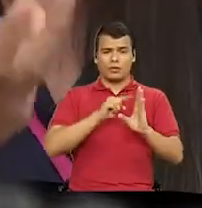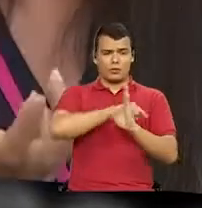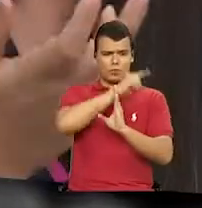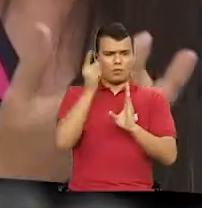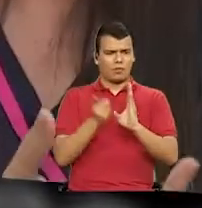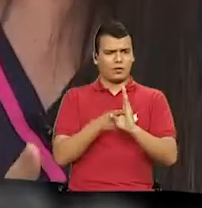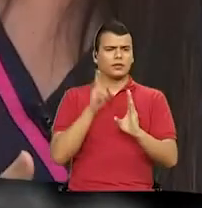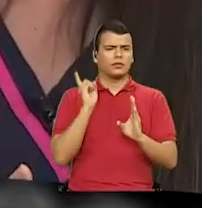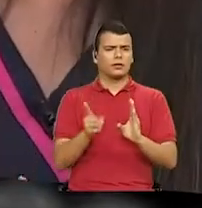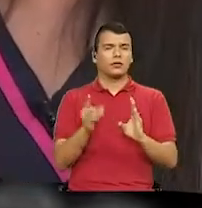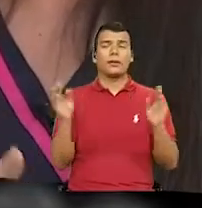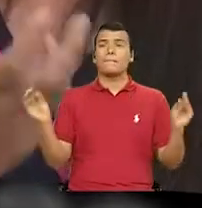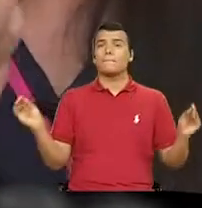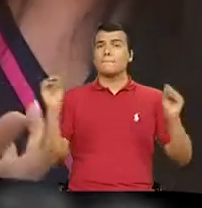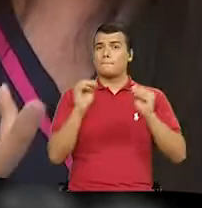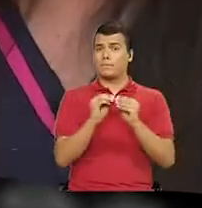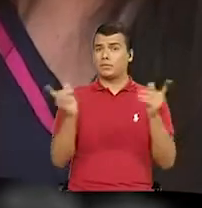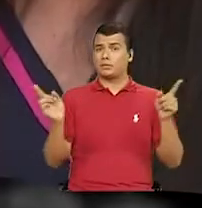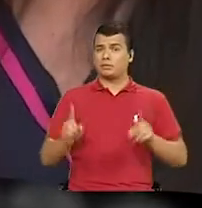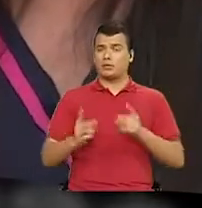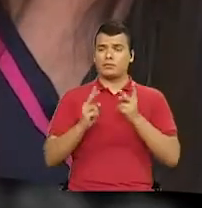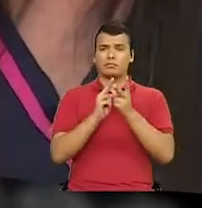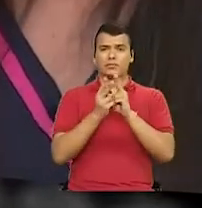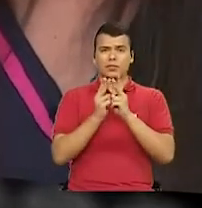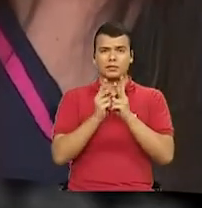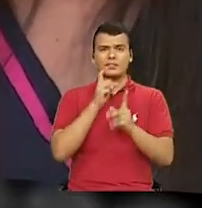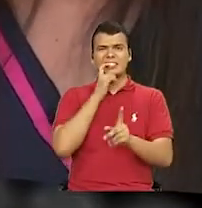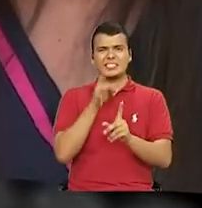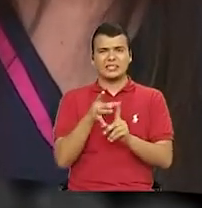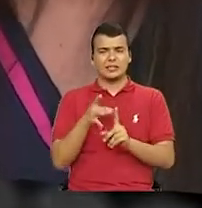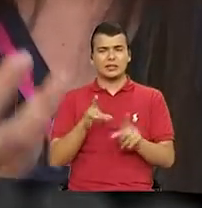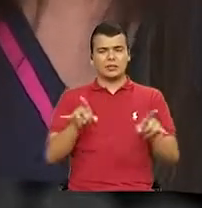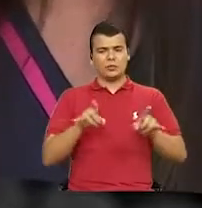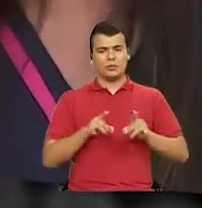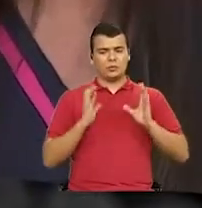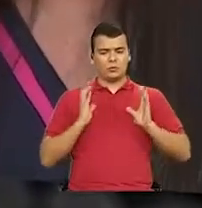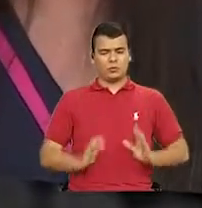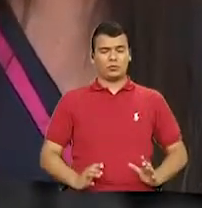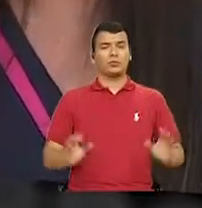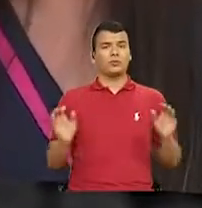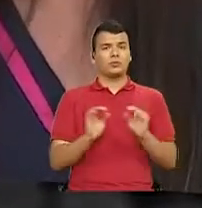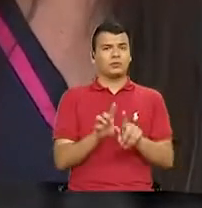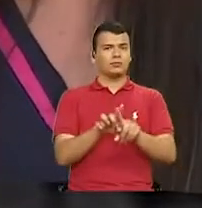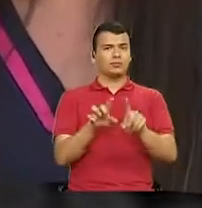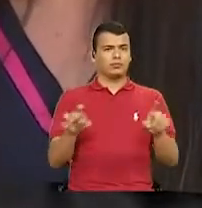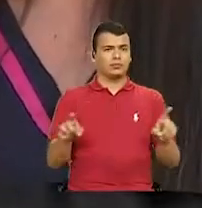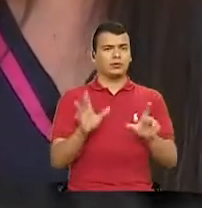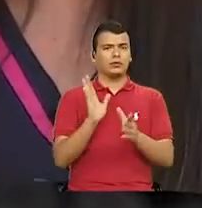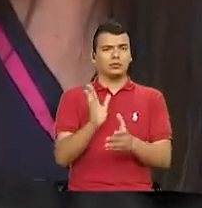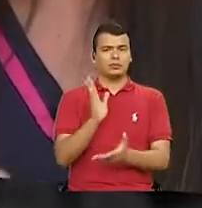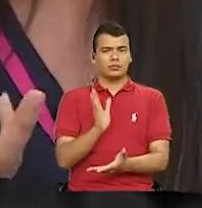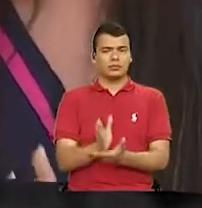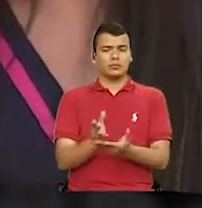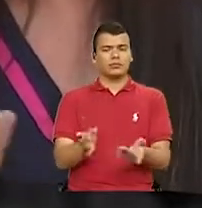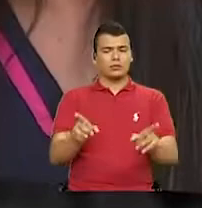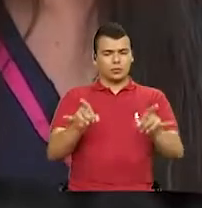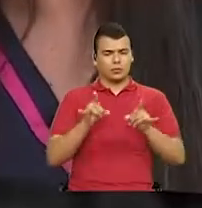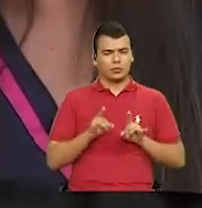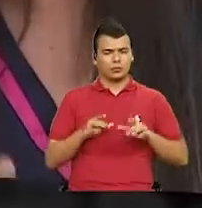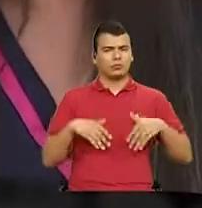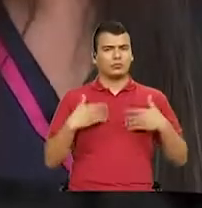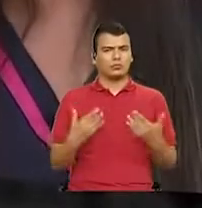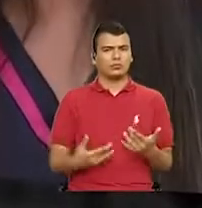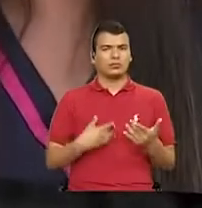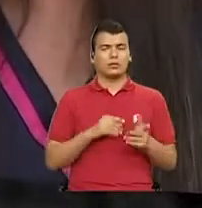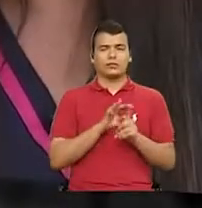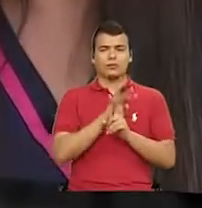porque aparte de las vitaminas y minerales que nos puedan ofrecer, pues hay otra cosa que nos pueden aportar, que es el consumo